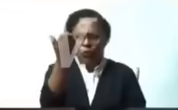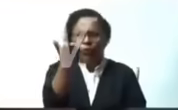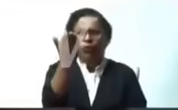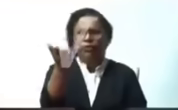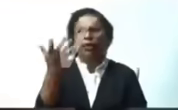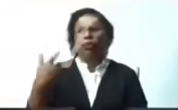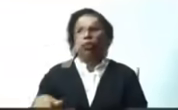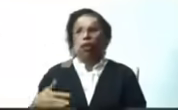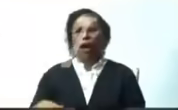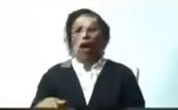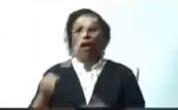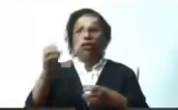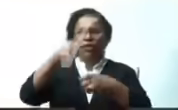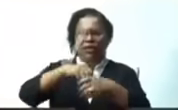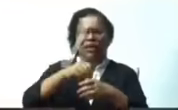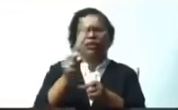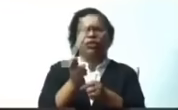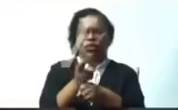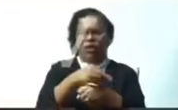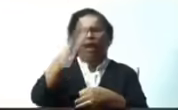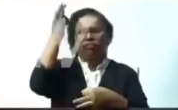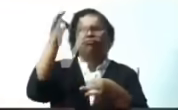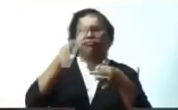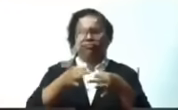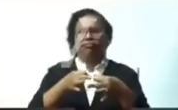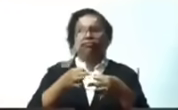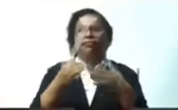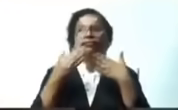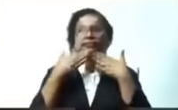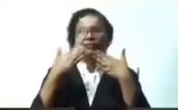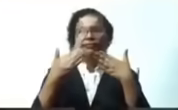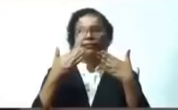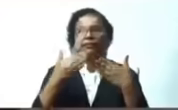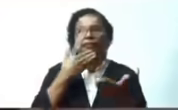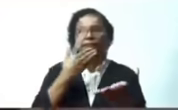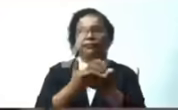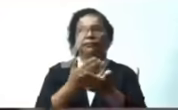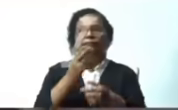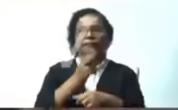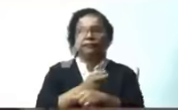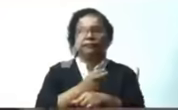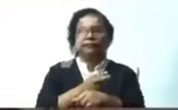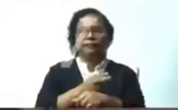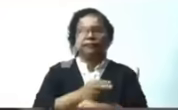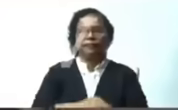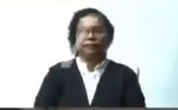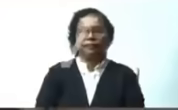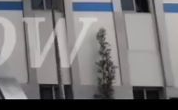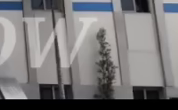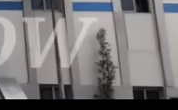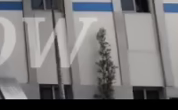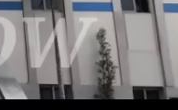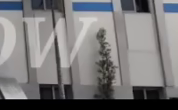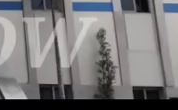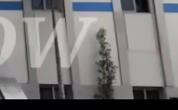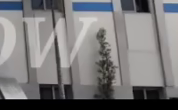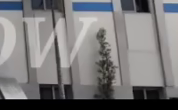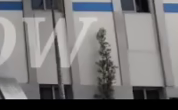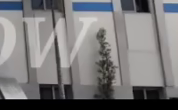el voto favorable para esta resolución. Muchas gracias, buenas tardes. Gracias, mi querido Pedro Mota Pacheco, último.